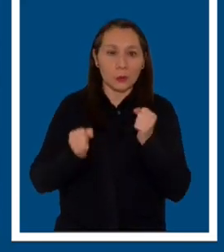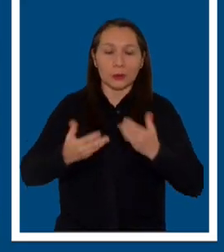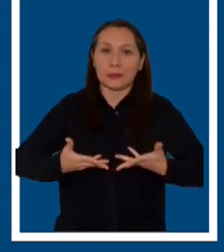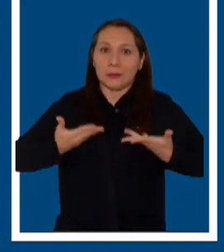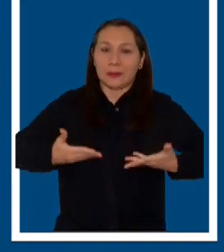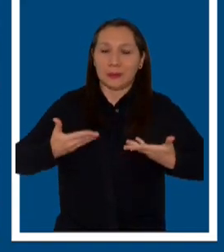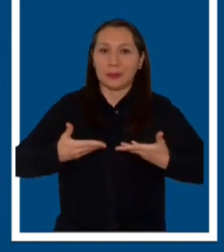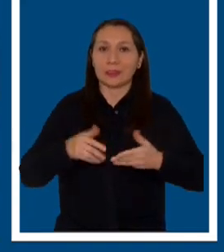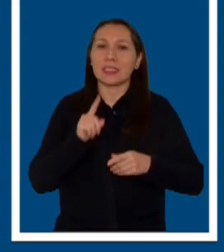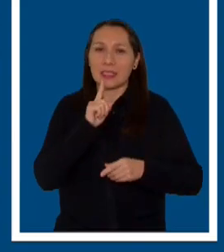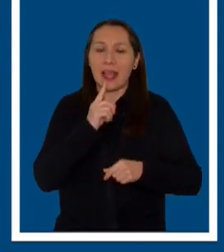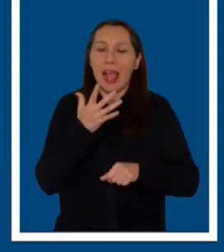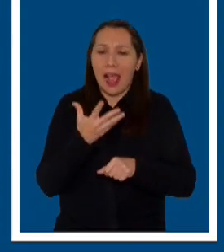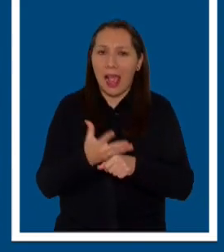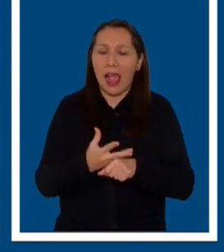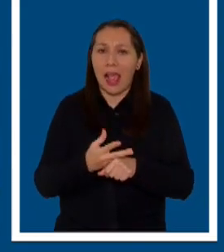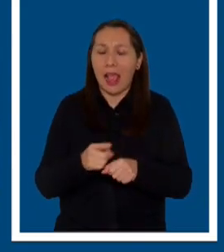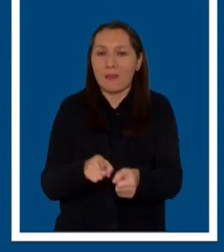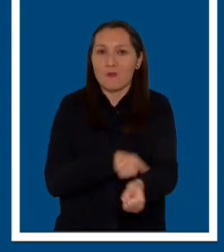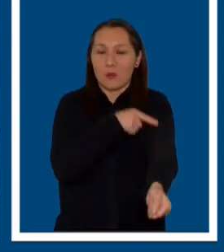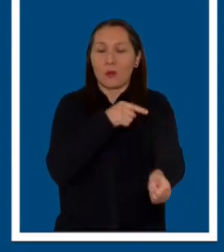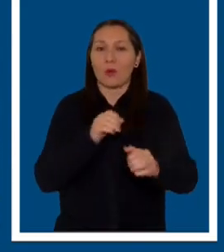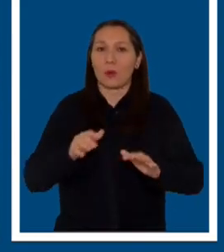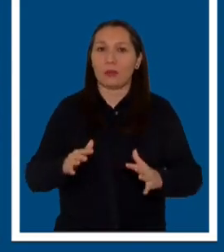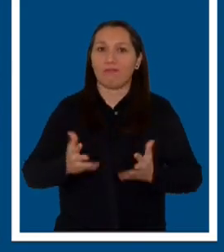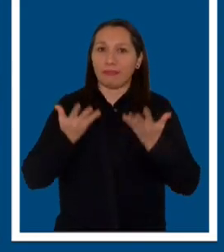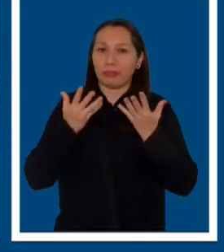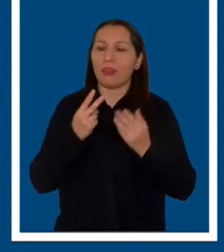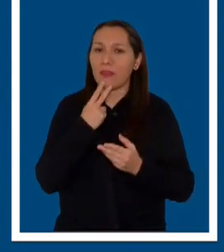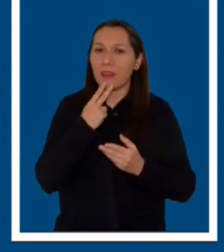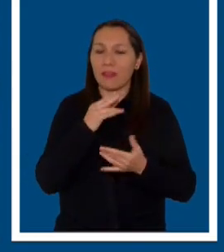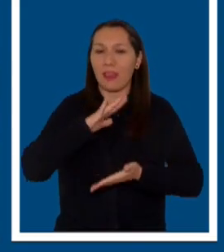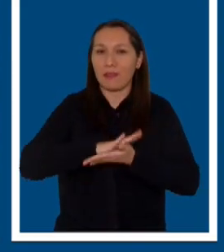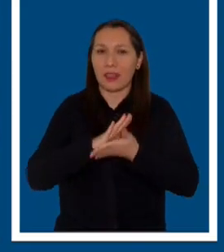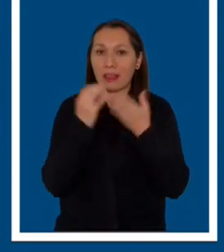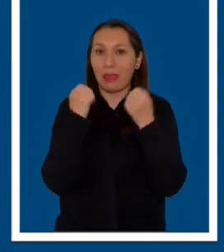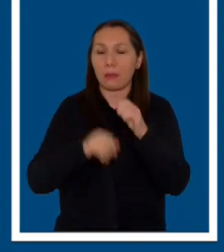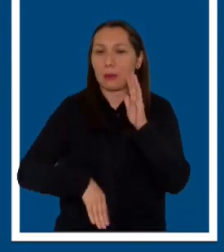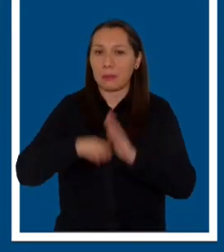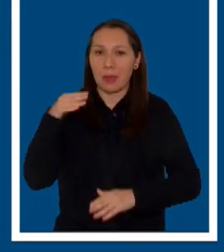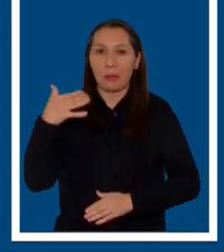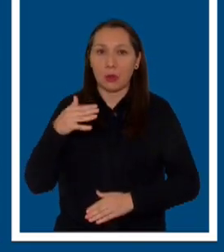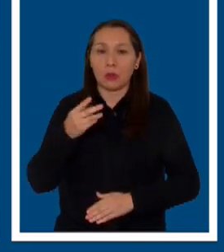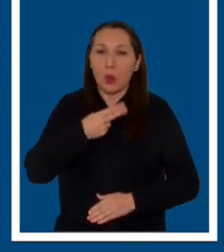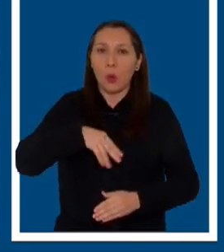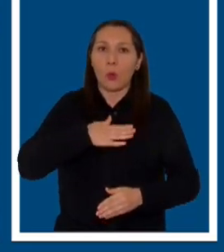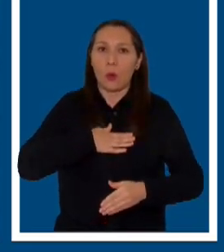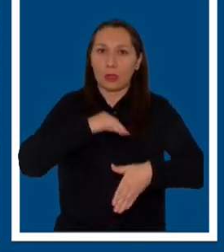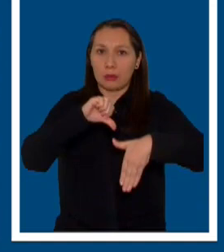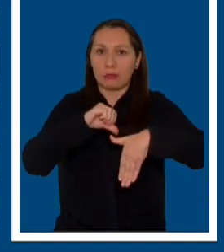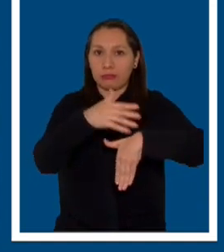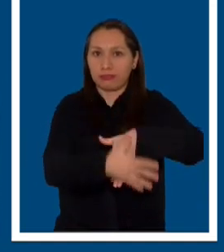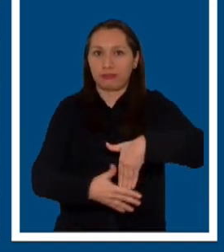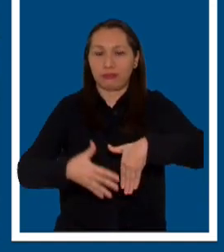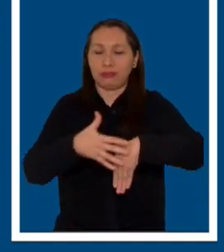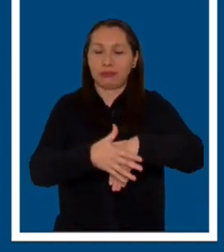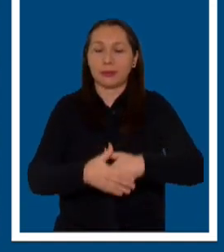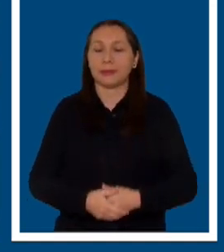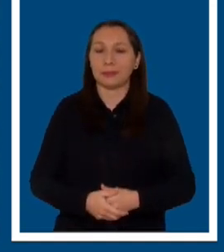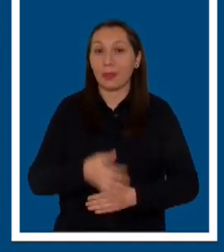y con toda esta motivación que implica Vivir la fiesta deportiva más importante de nuestro continente